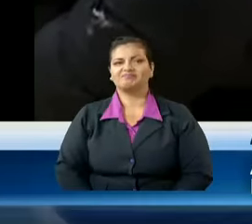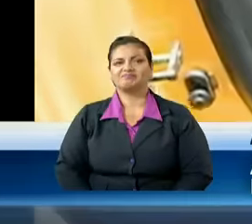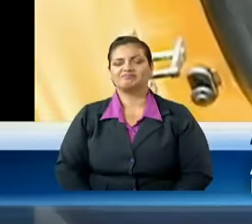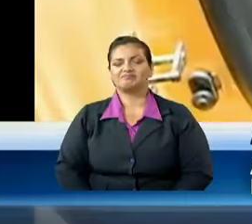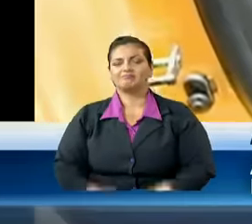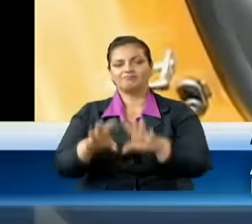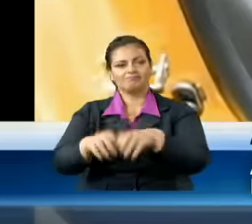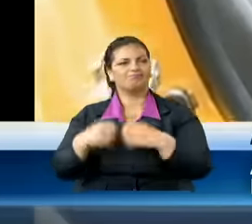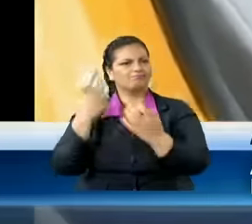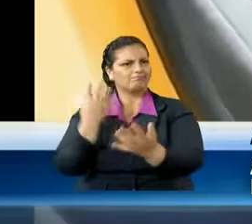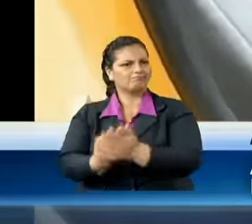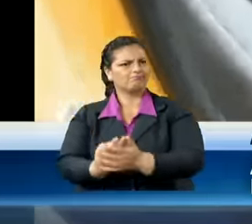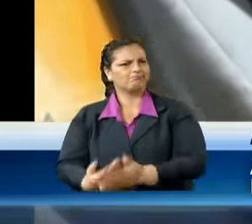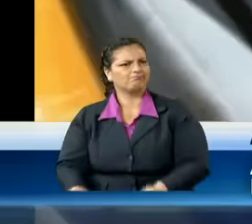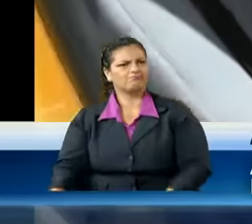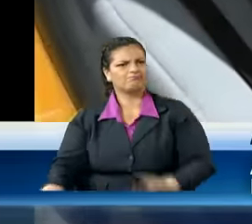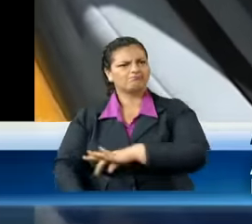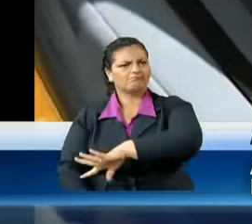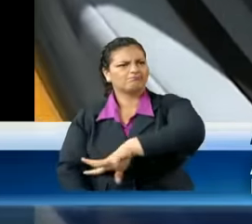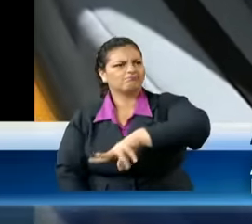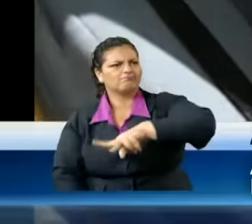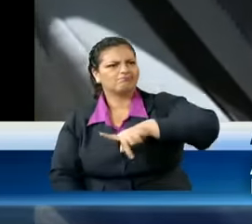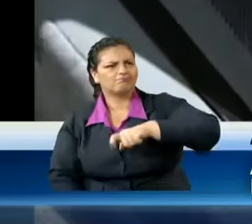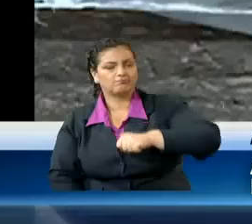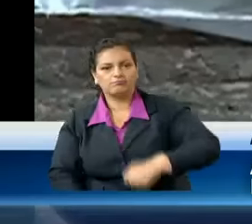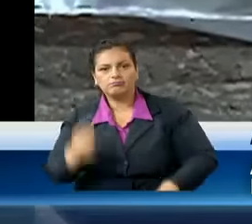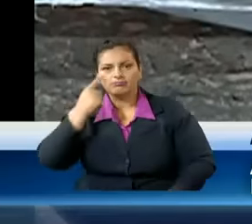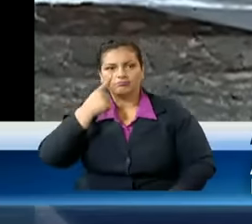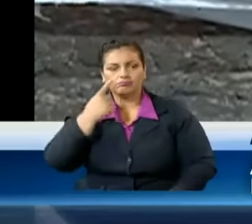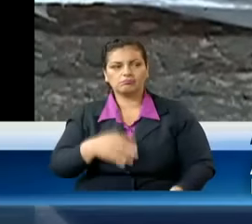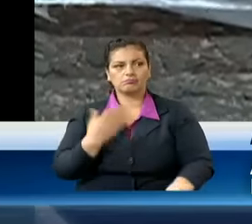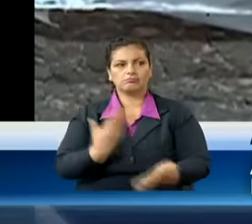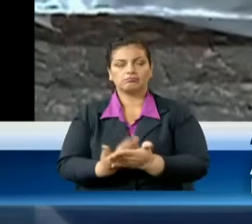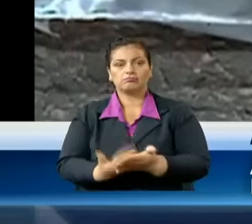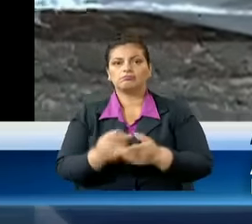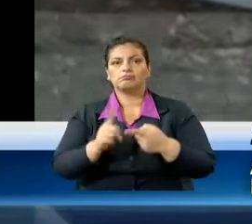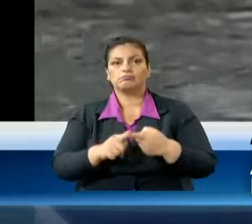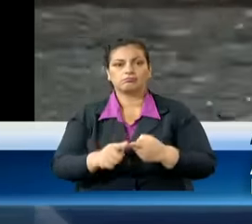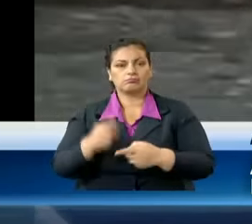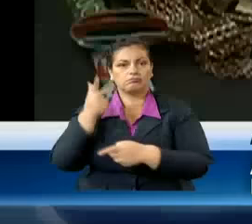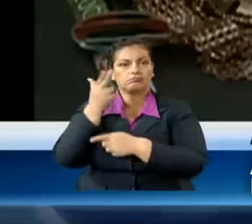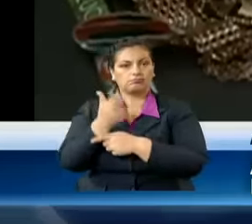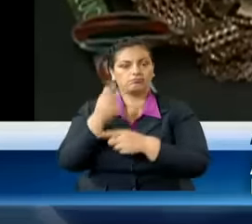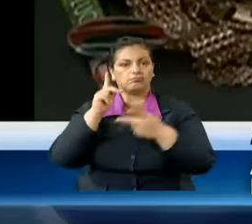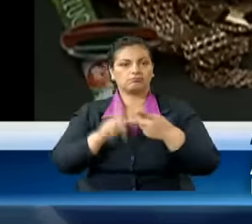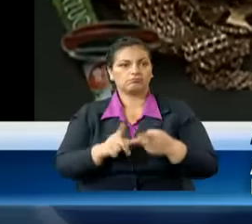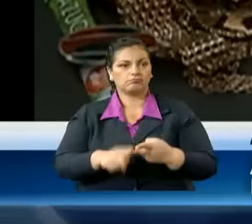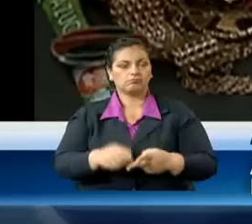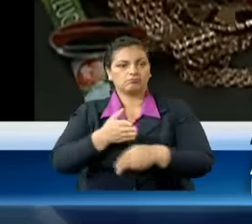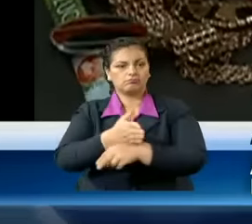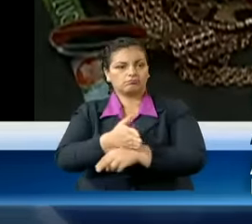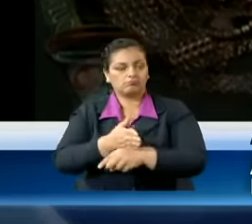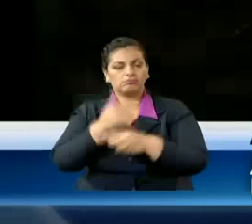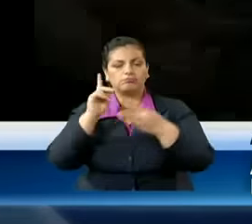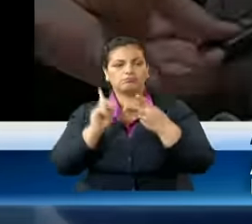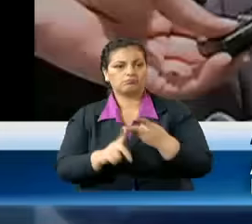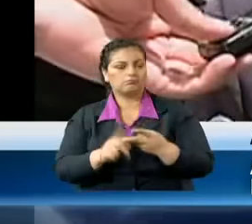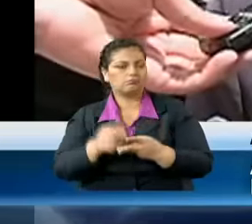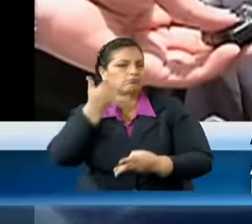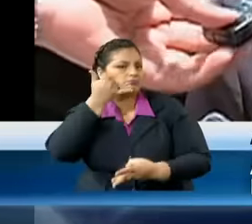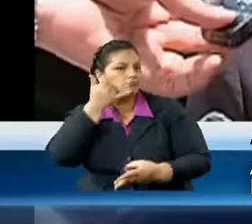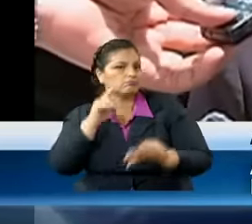beneficiarse del sacrificio ajeno. En poder de los detenidos encontraron un revólver y 2 cuchillos, además de teléfonos celulares, joyas y dinero.